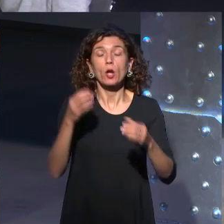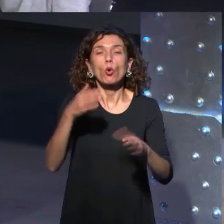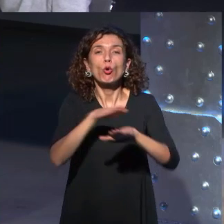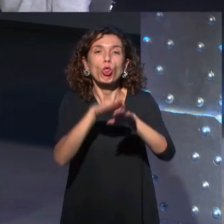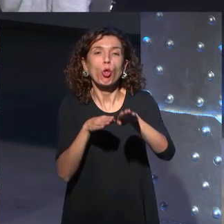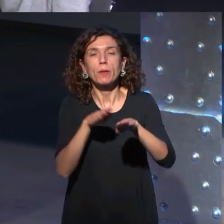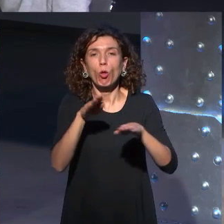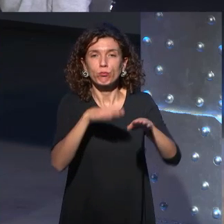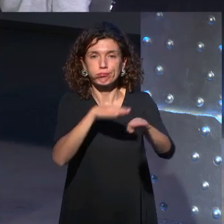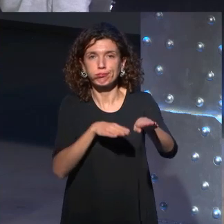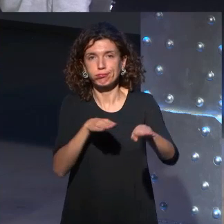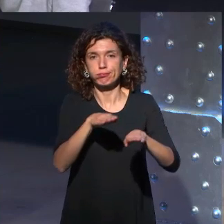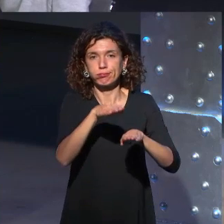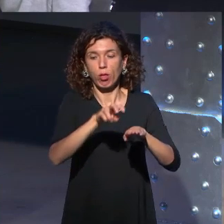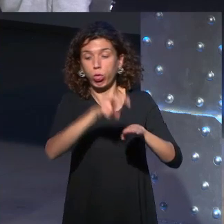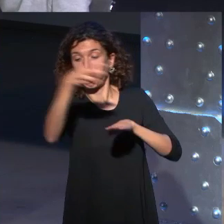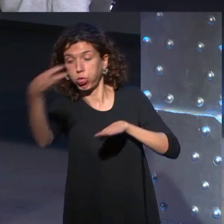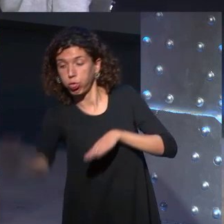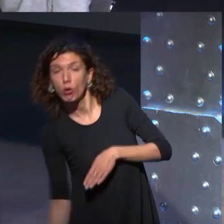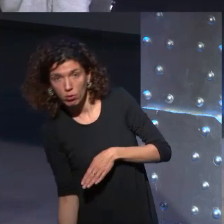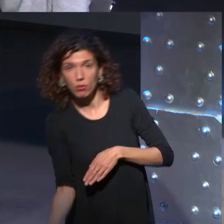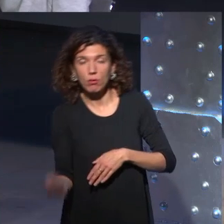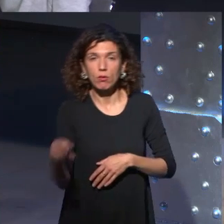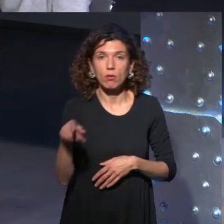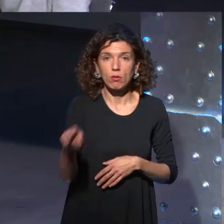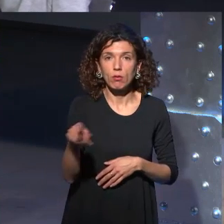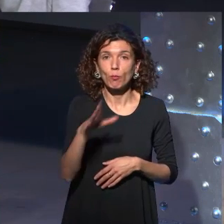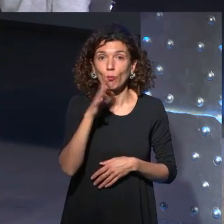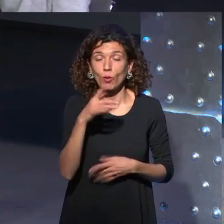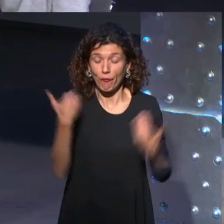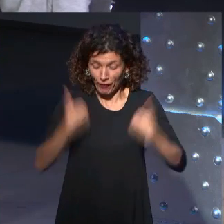en el asiento trasero. Esto explica este físico.